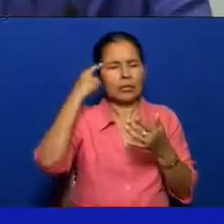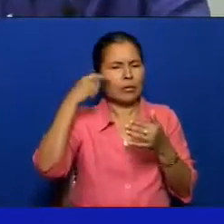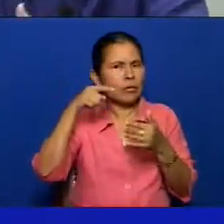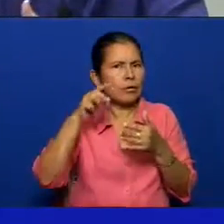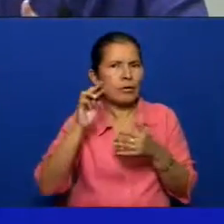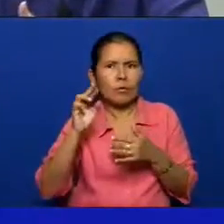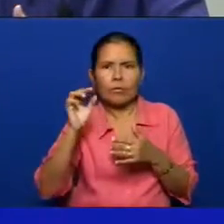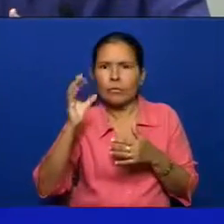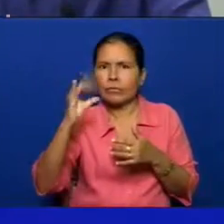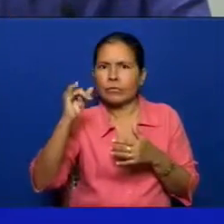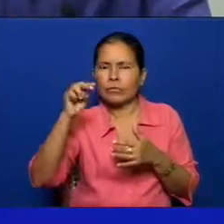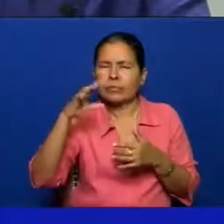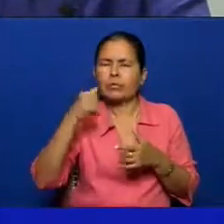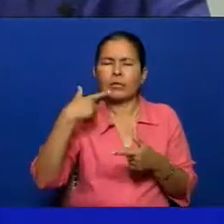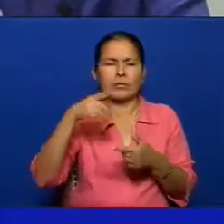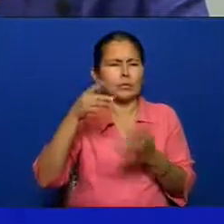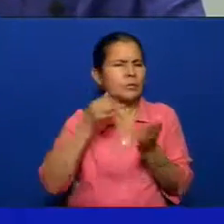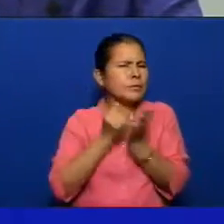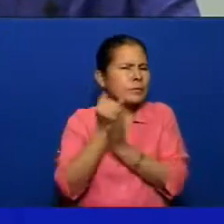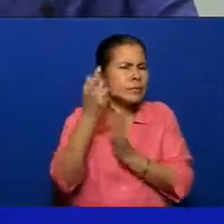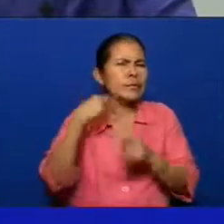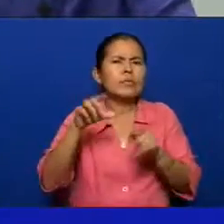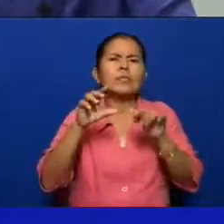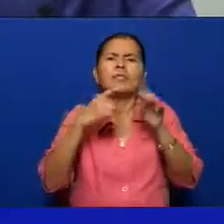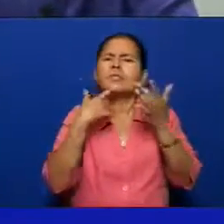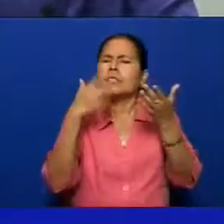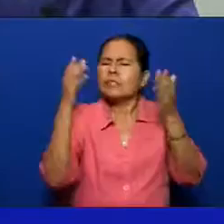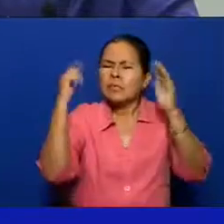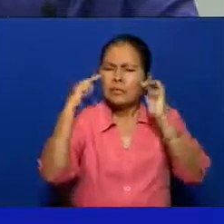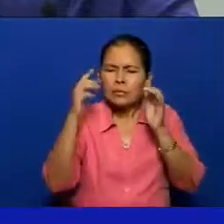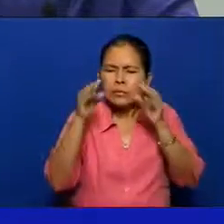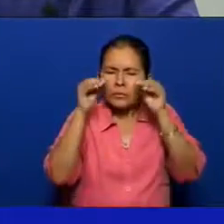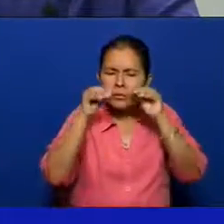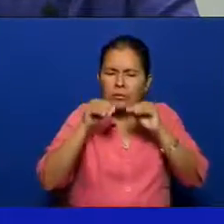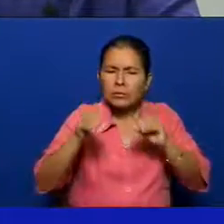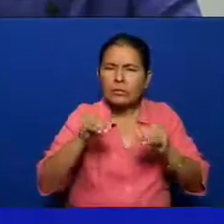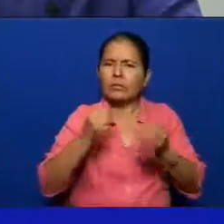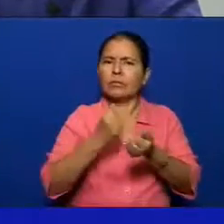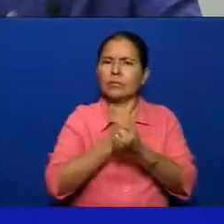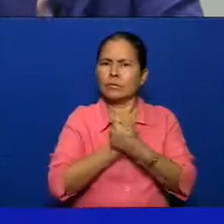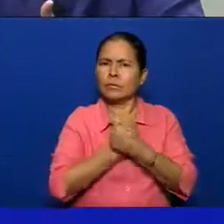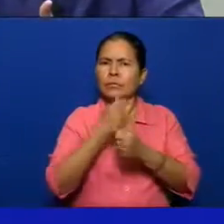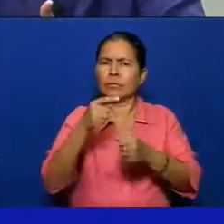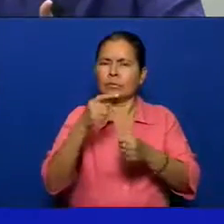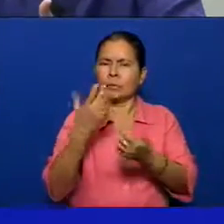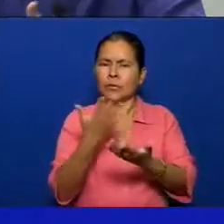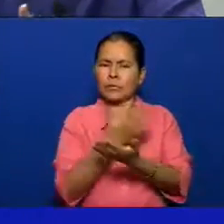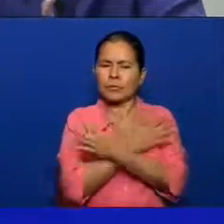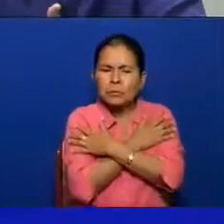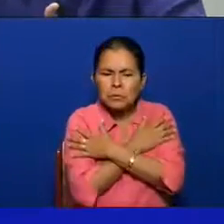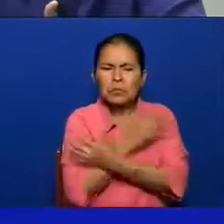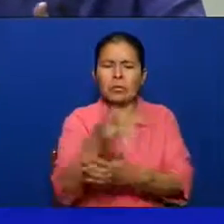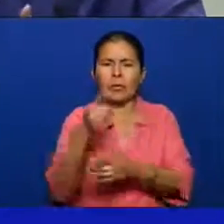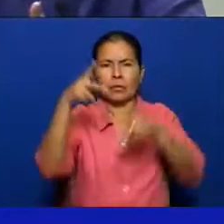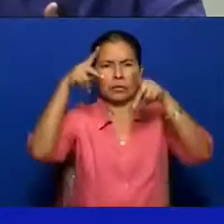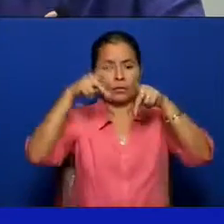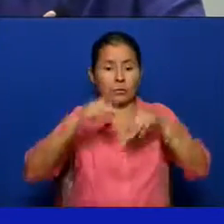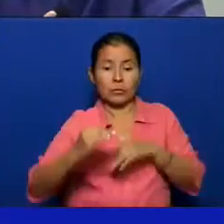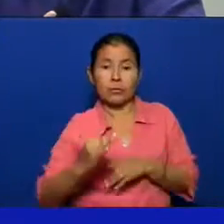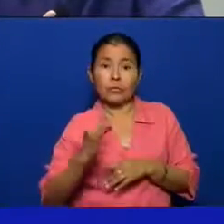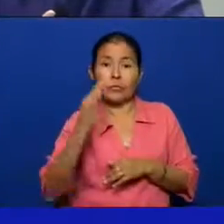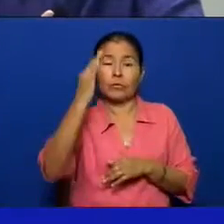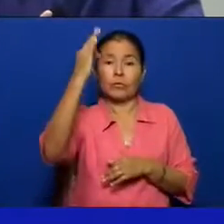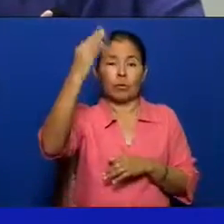y por otras disciplinas científicas, que educar con esos métodos hace ciudadanos más responsables, más seguros,